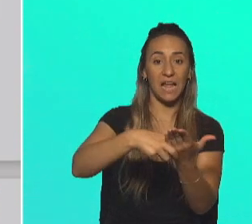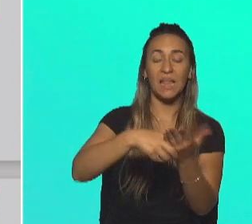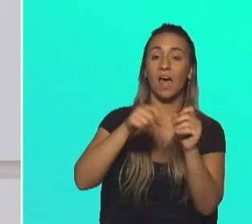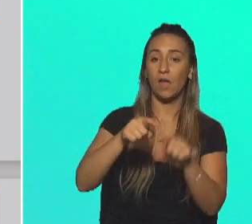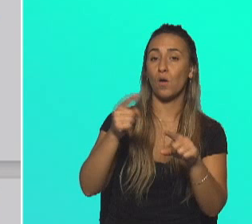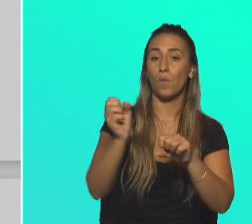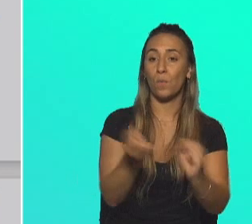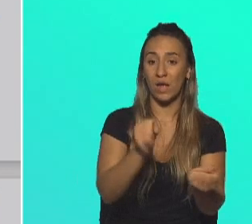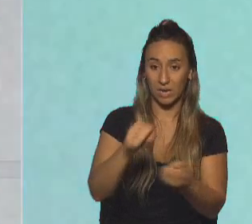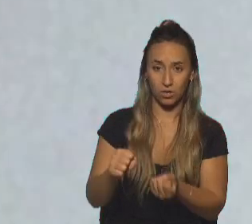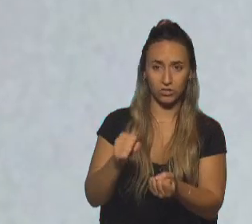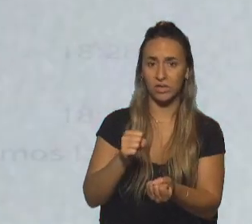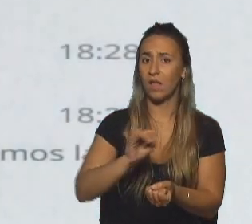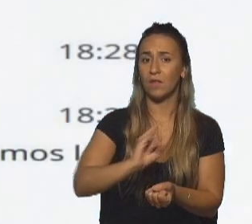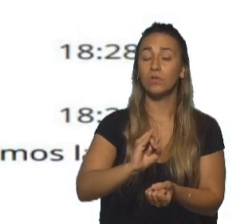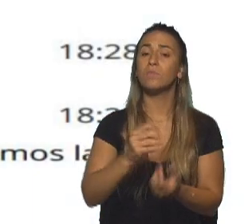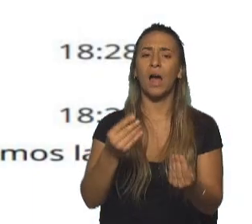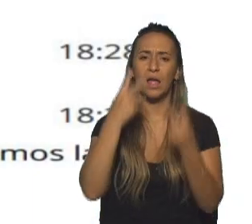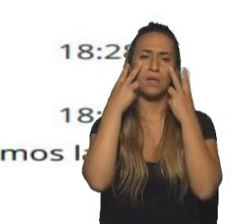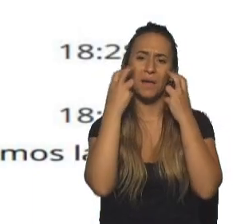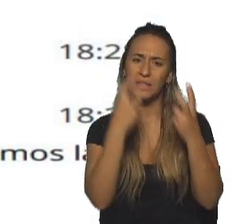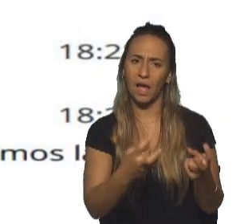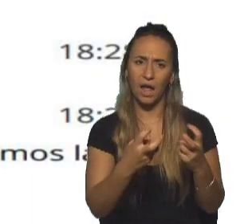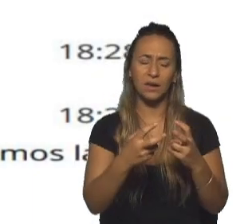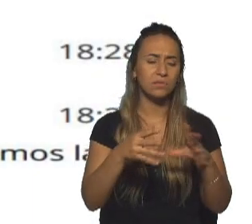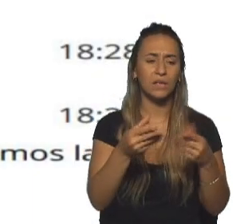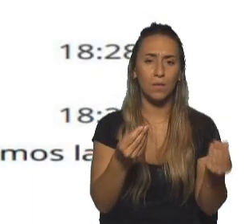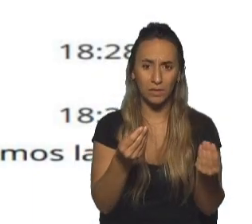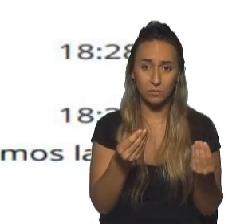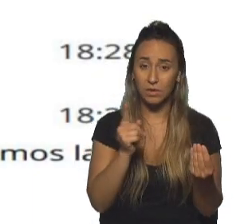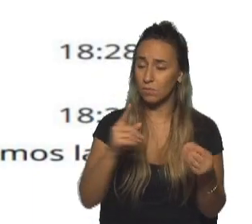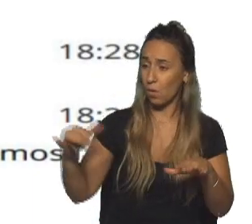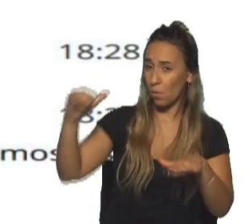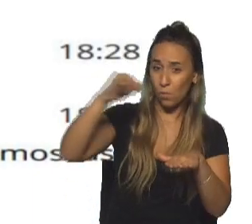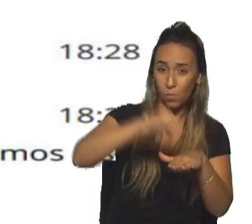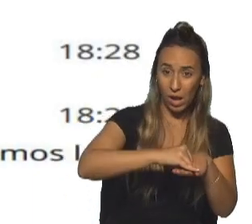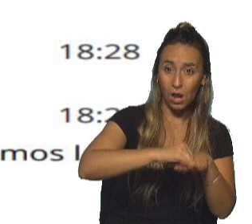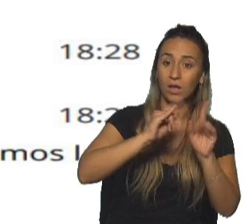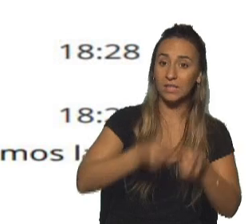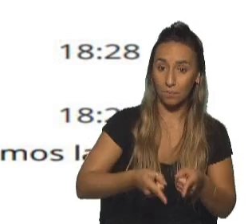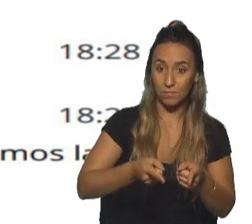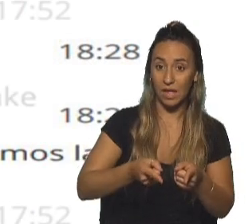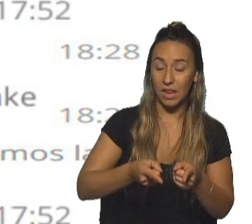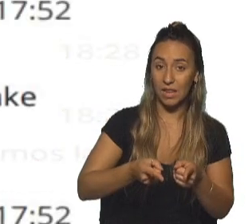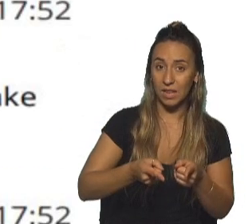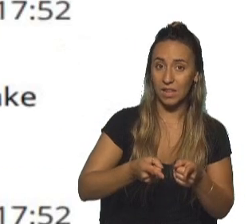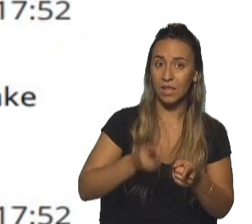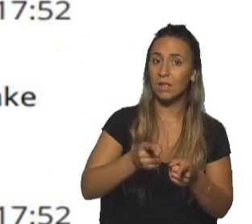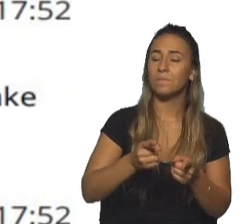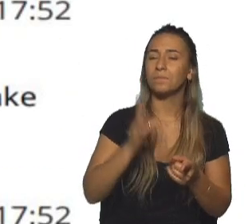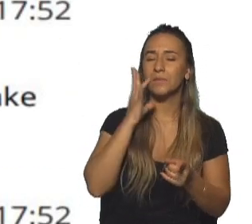Bariloche para que se investiguen los hechos vinculados a dicho vuelo y particularmente lo